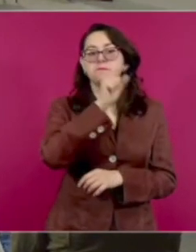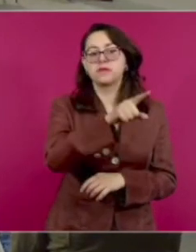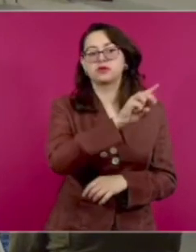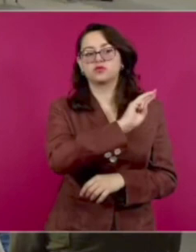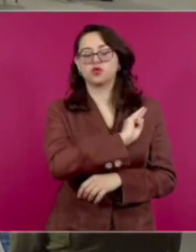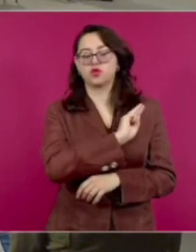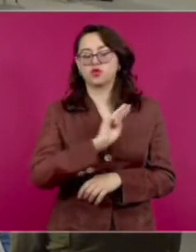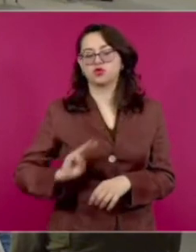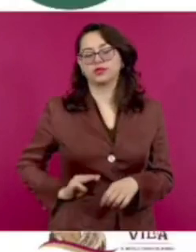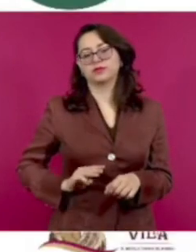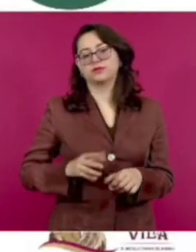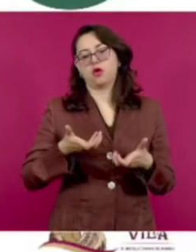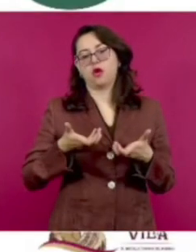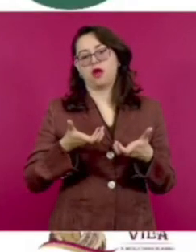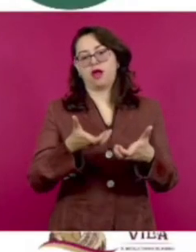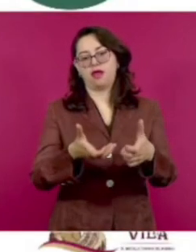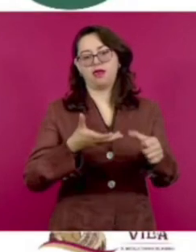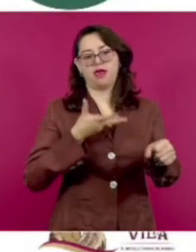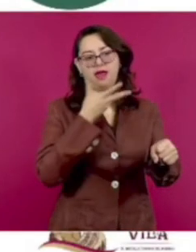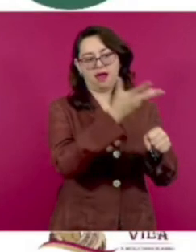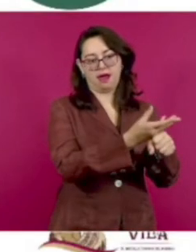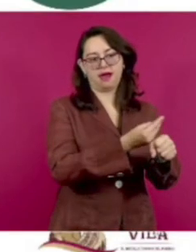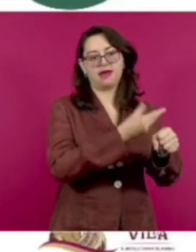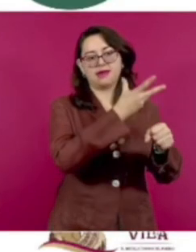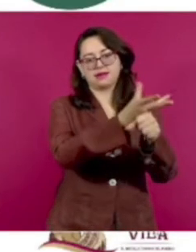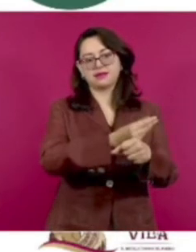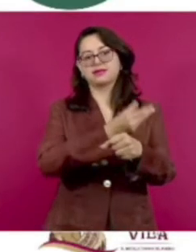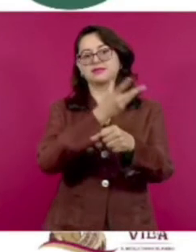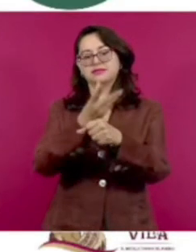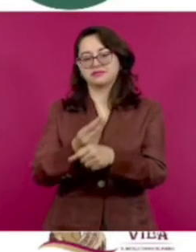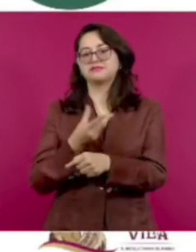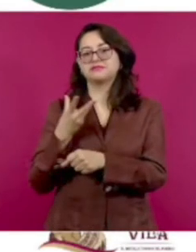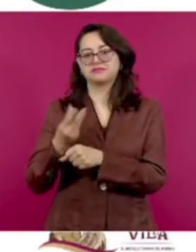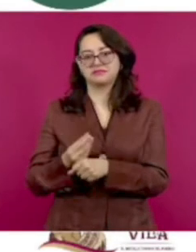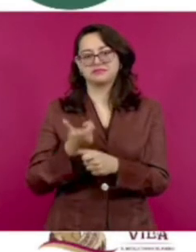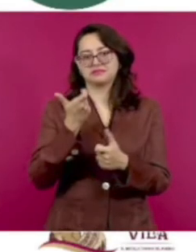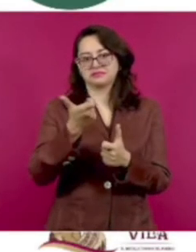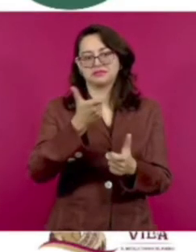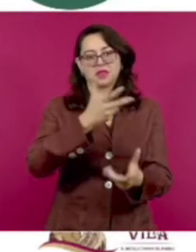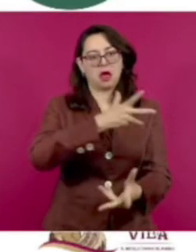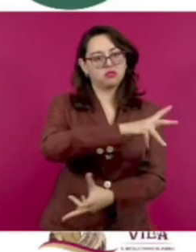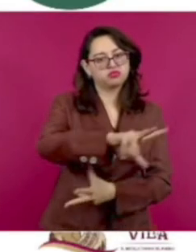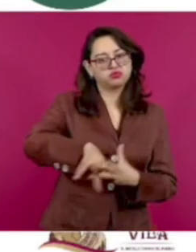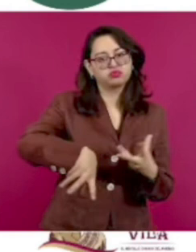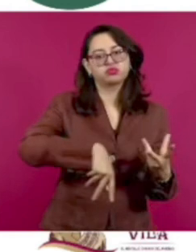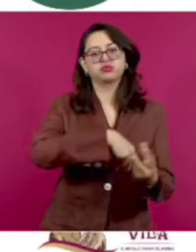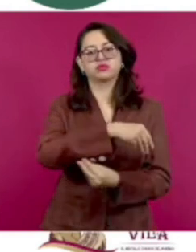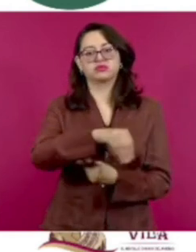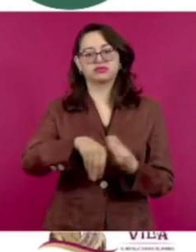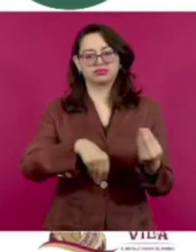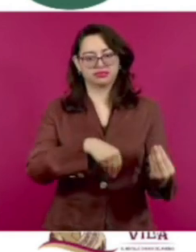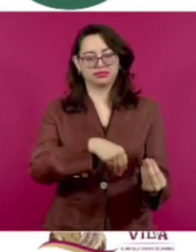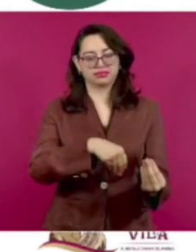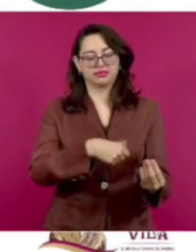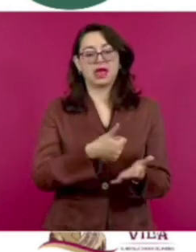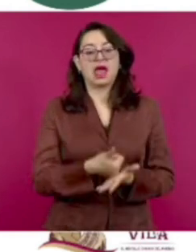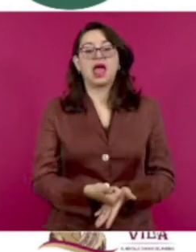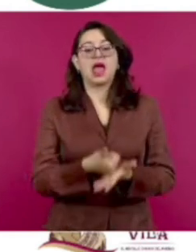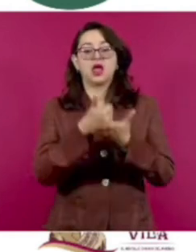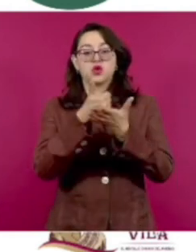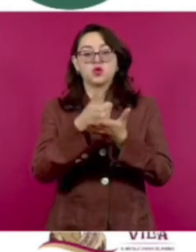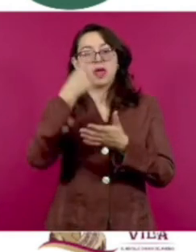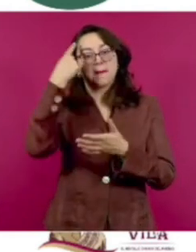entidades federativas participantes. De esta forma, se contribuye a contar